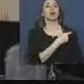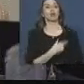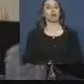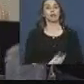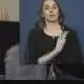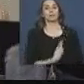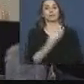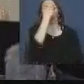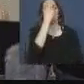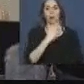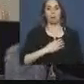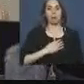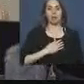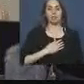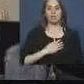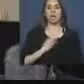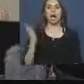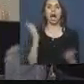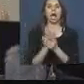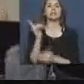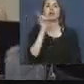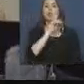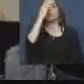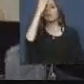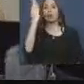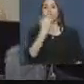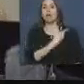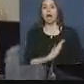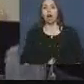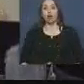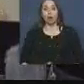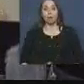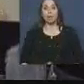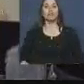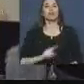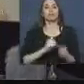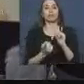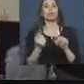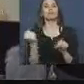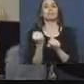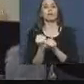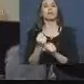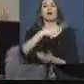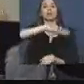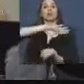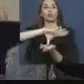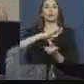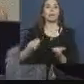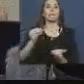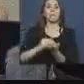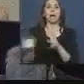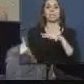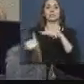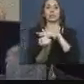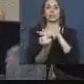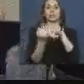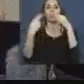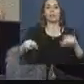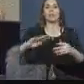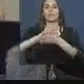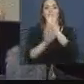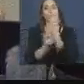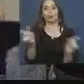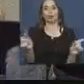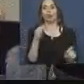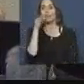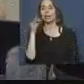Bachelet avanzará hasta el último día de su gobierno para hacer de nuestro país un país más inclusivo y de todos. He